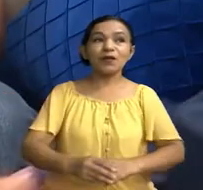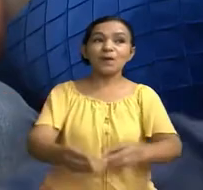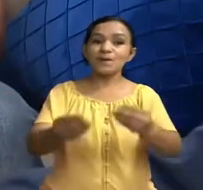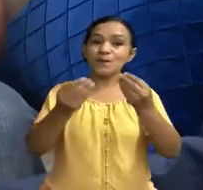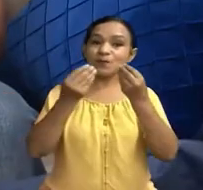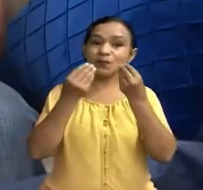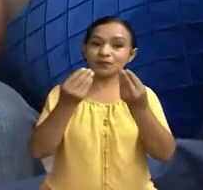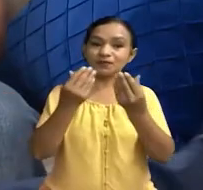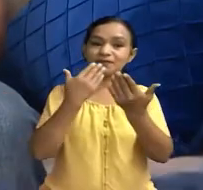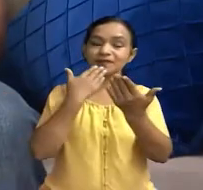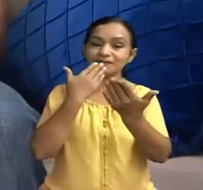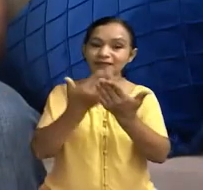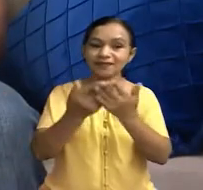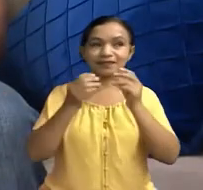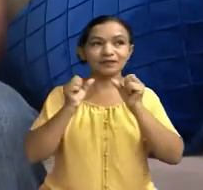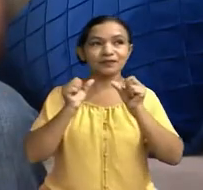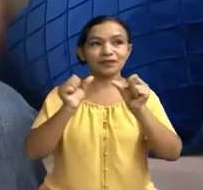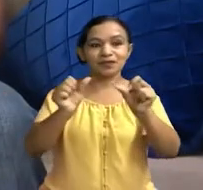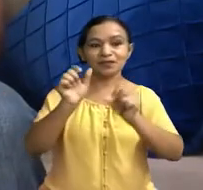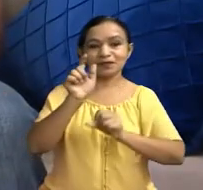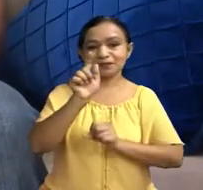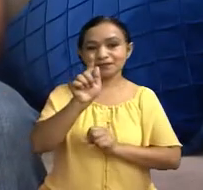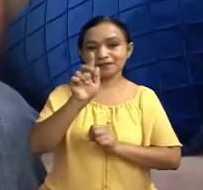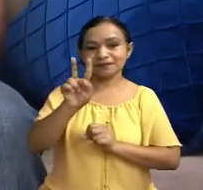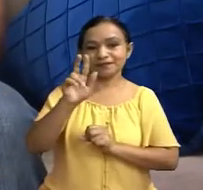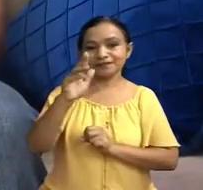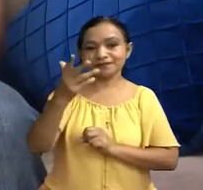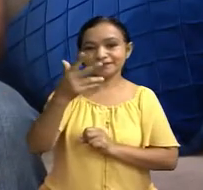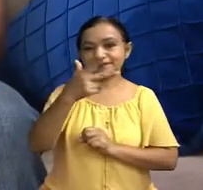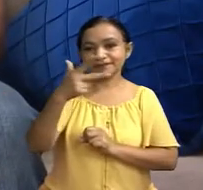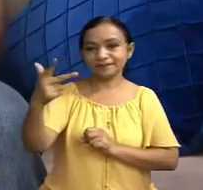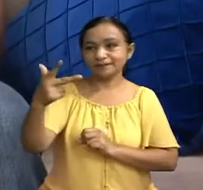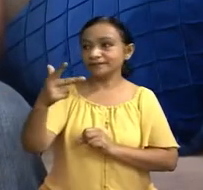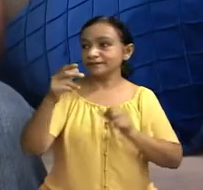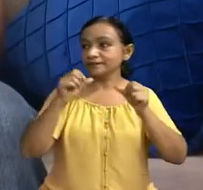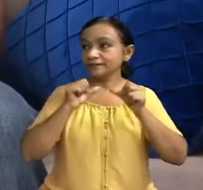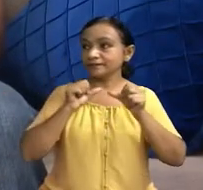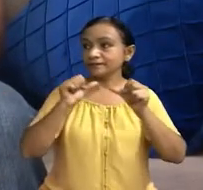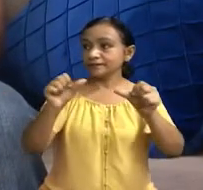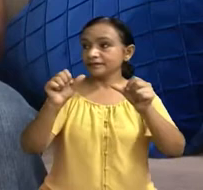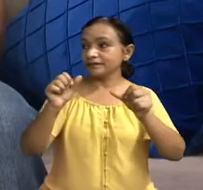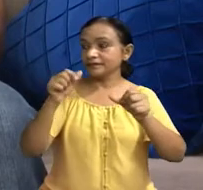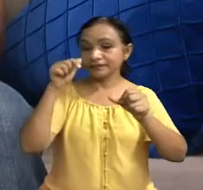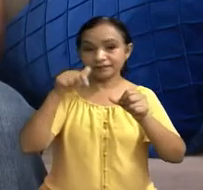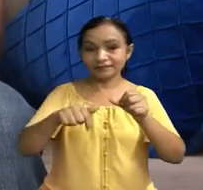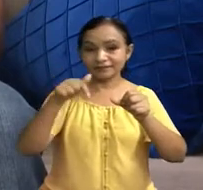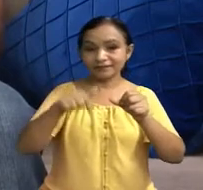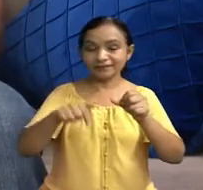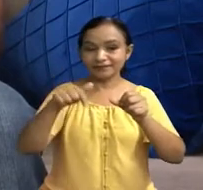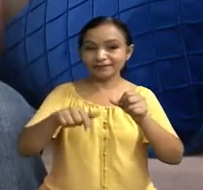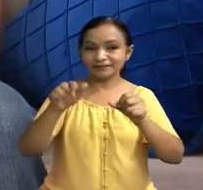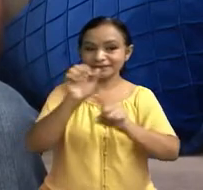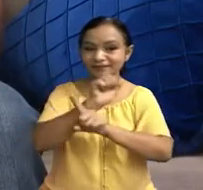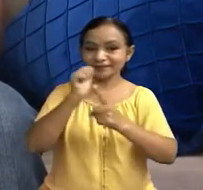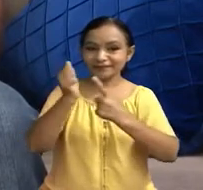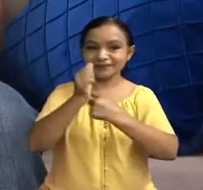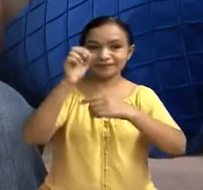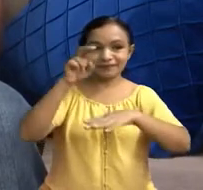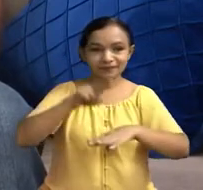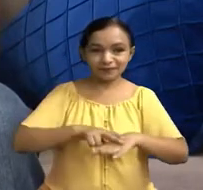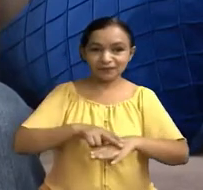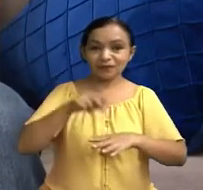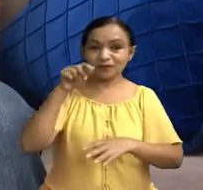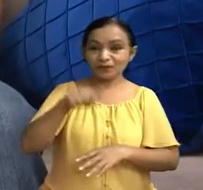Muchísimas gracias por continuar en sintonía del Canal Parlamentario. Muchísimas gracias por continuar acompañándonos en su programa desde el Parlamento. Hoy conversando sobre